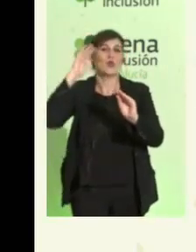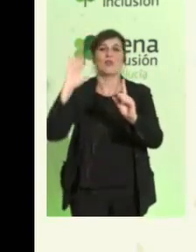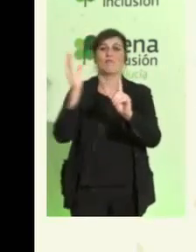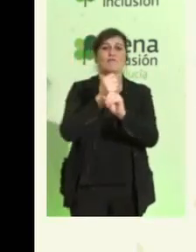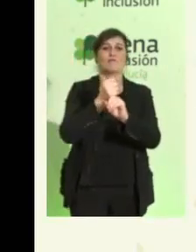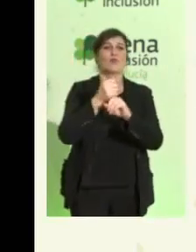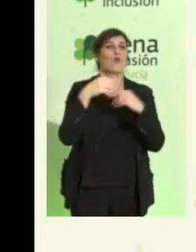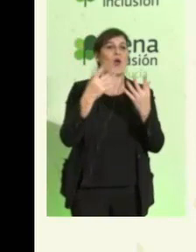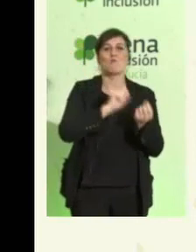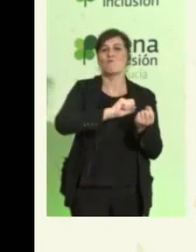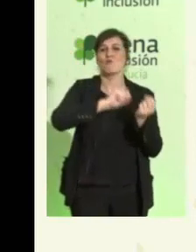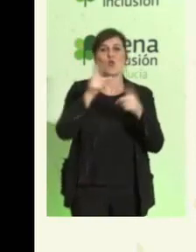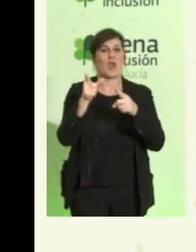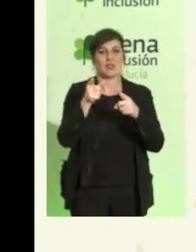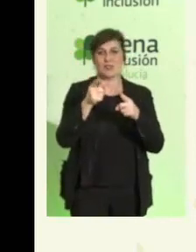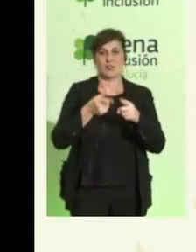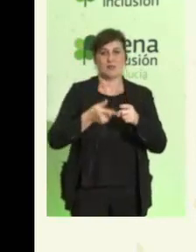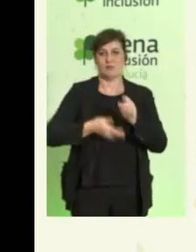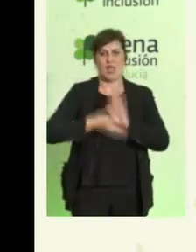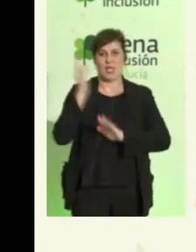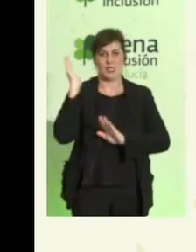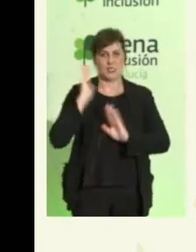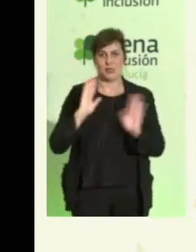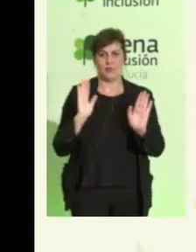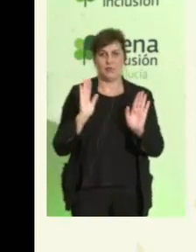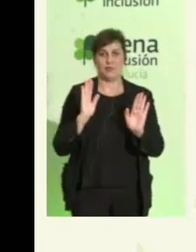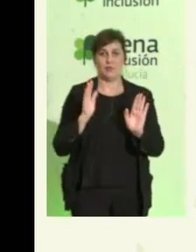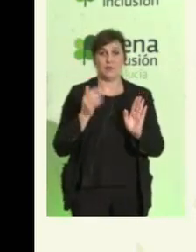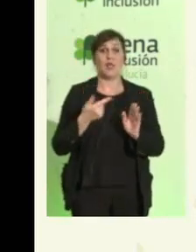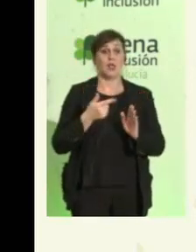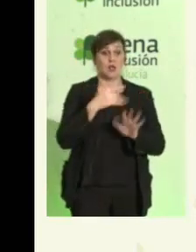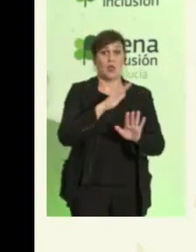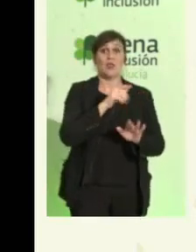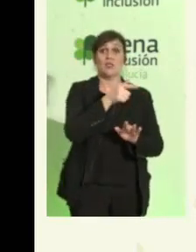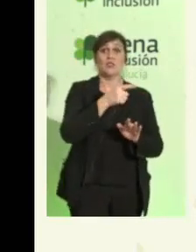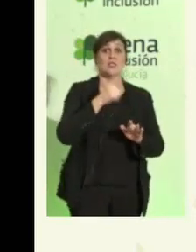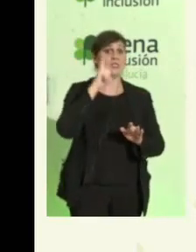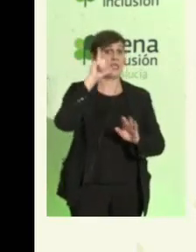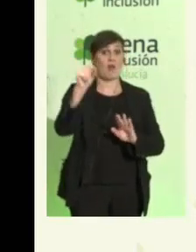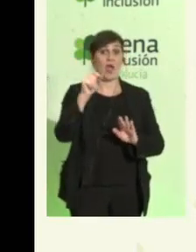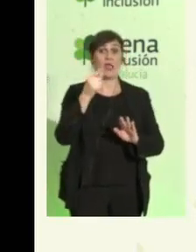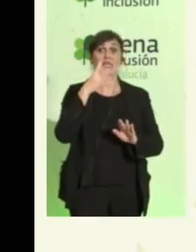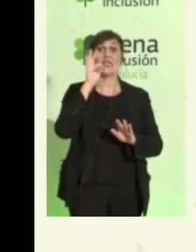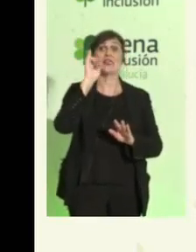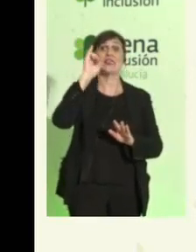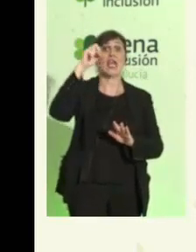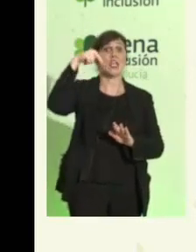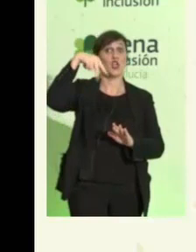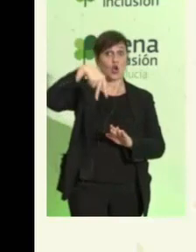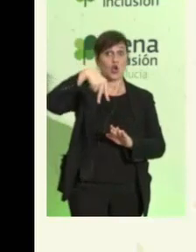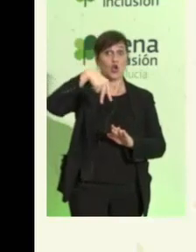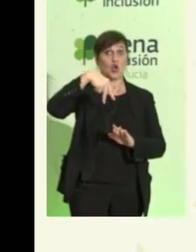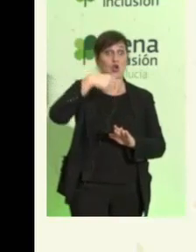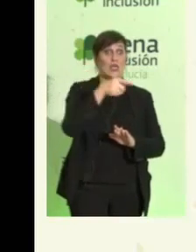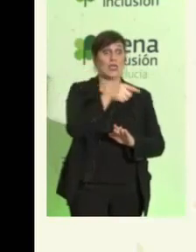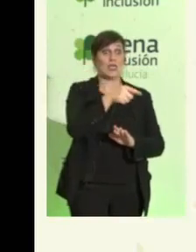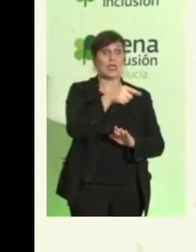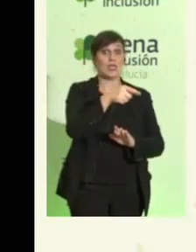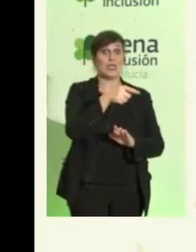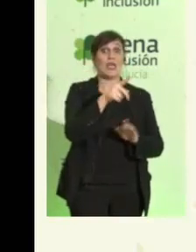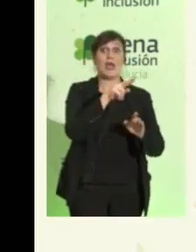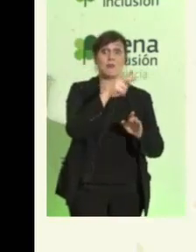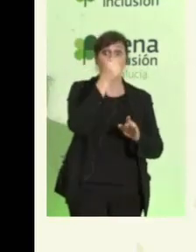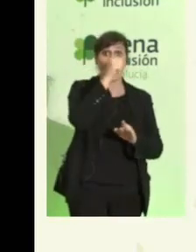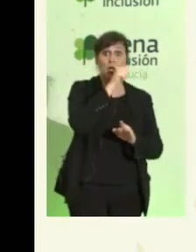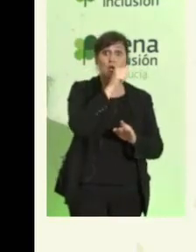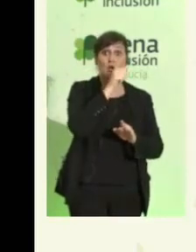Y entonces se marchó y dejó a Tyrone y sus dos hermanos. Él acabó sin hogar, le